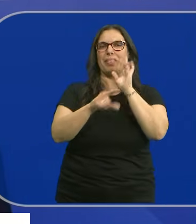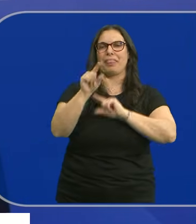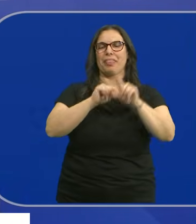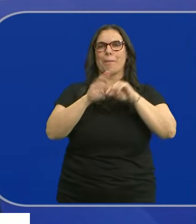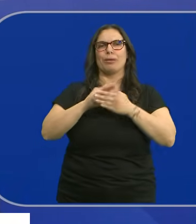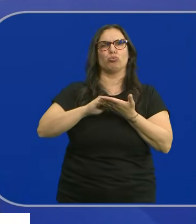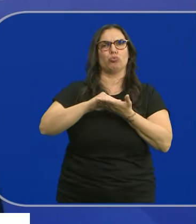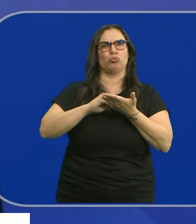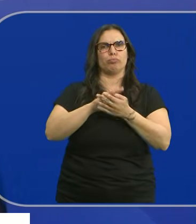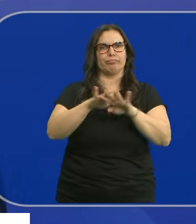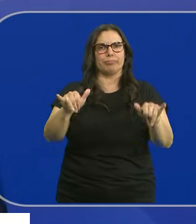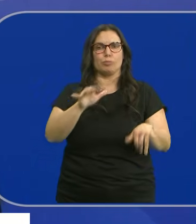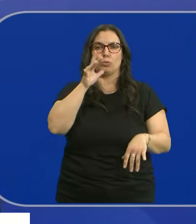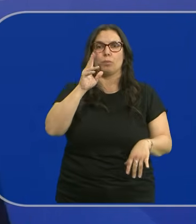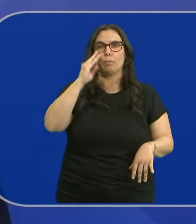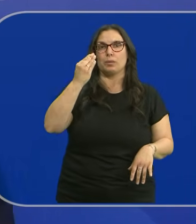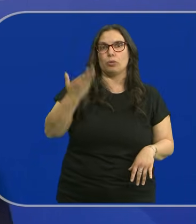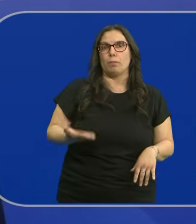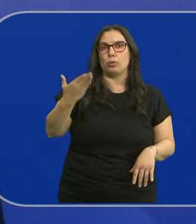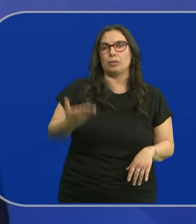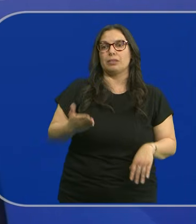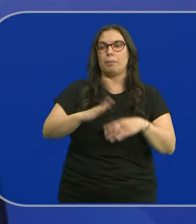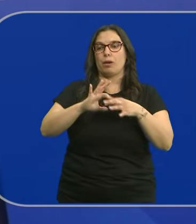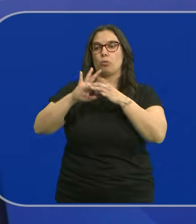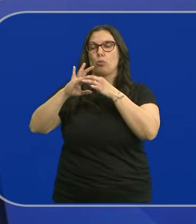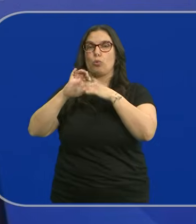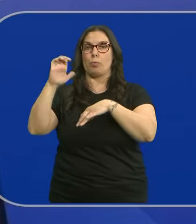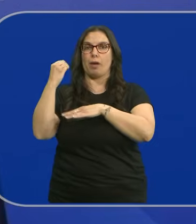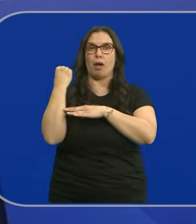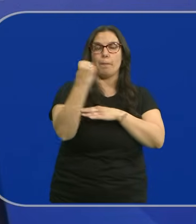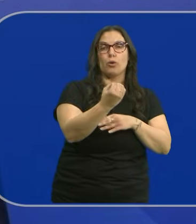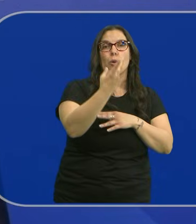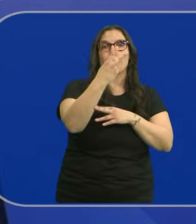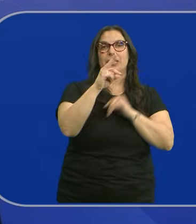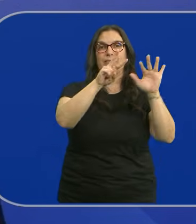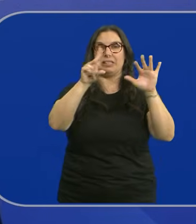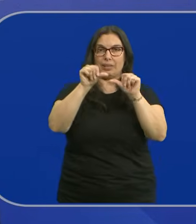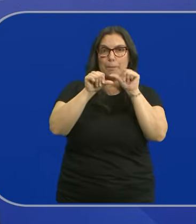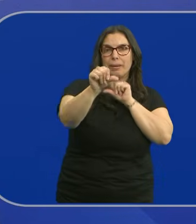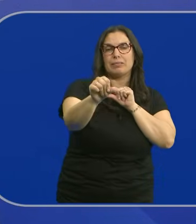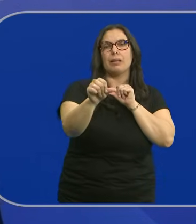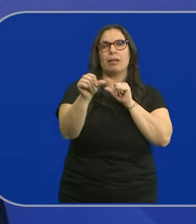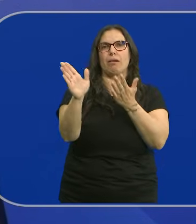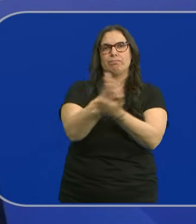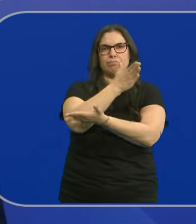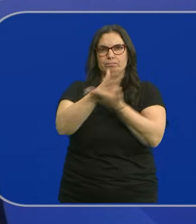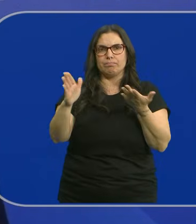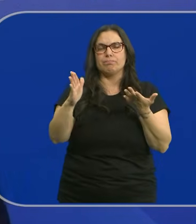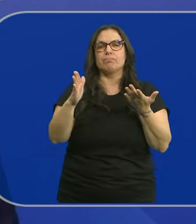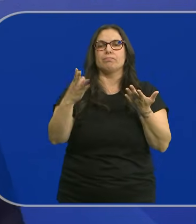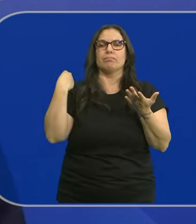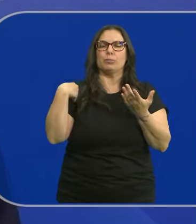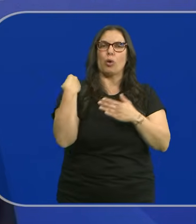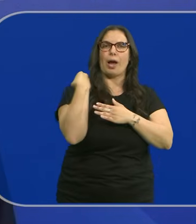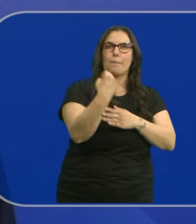remedio. Creo que es muy importante en el apoyo de la Unión Europea post-2027 separar lo que se refiere